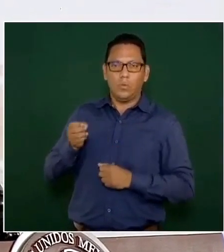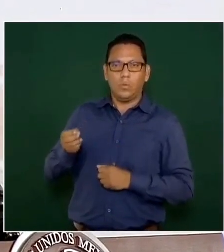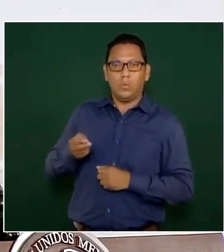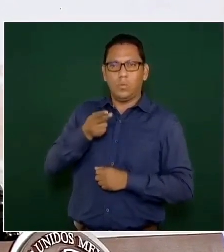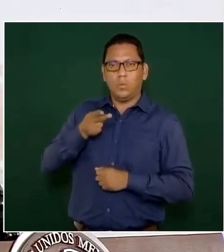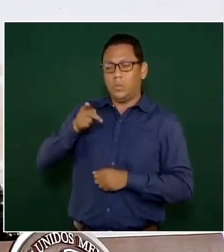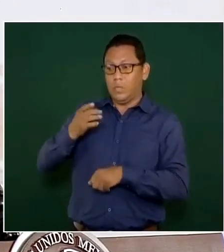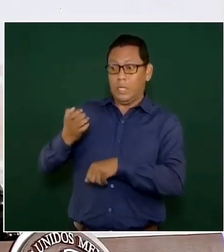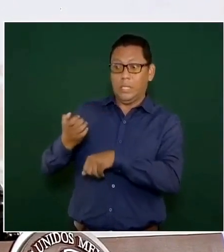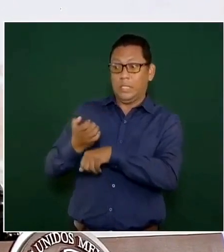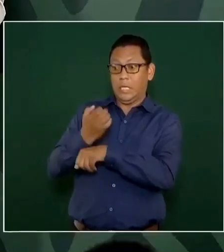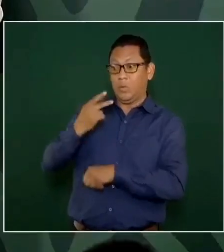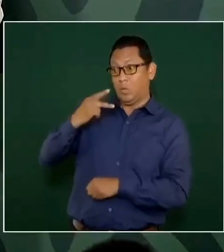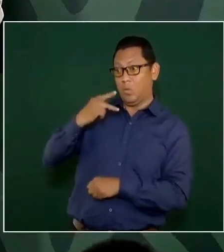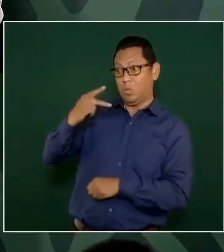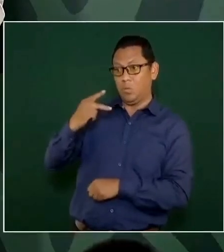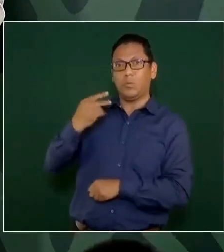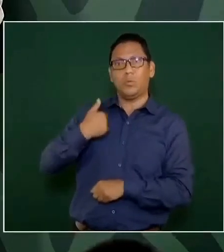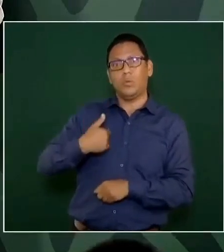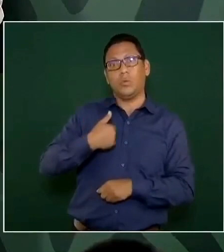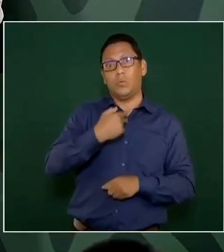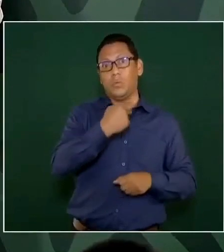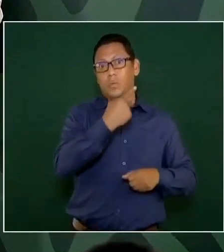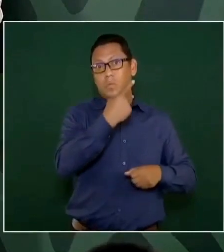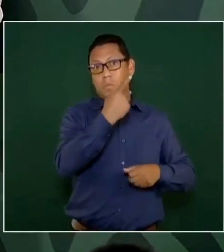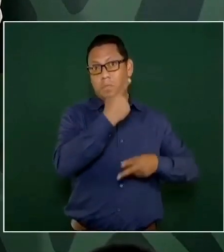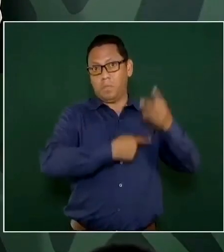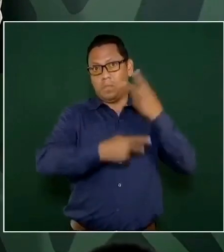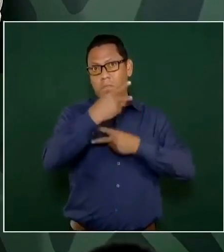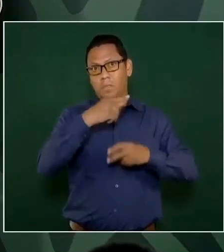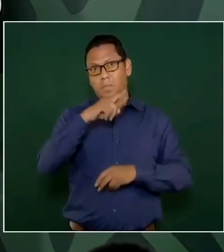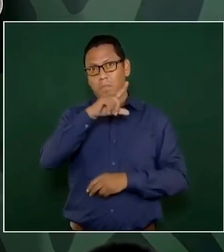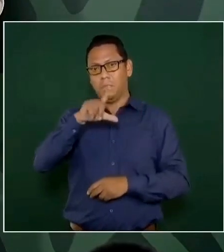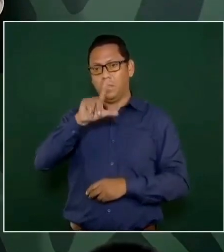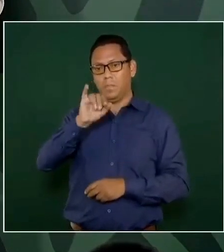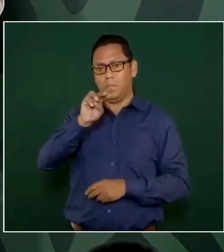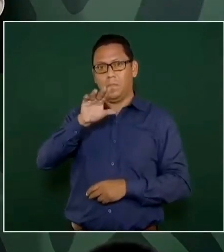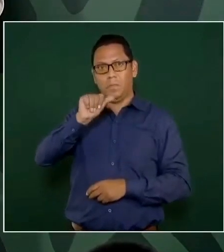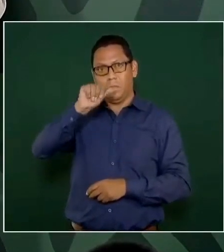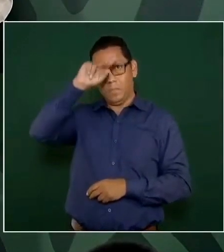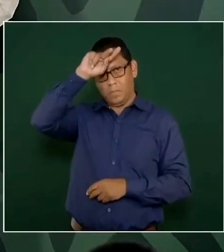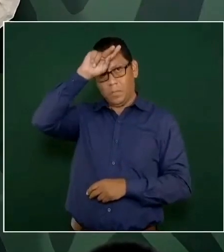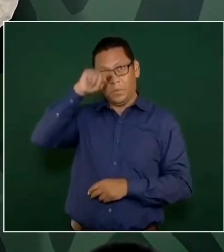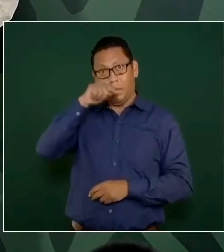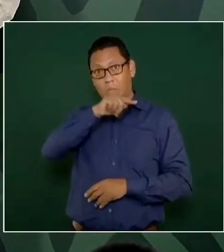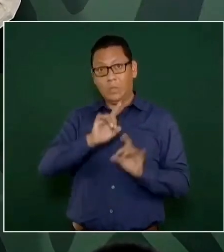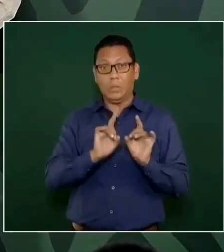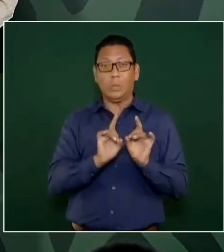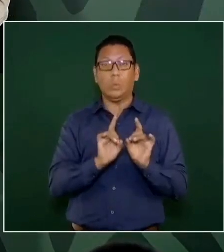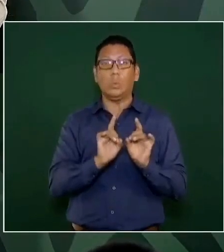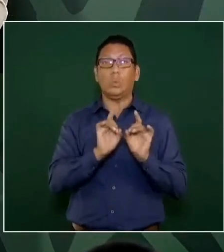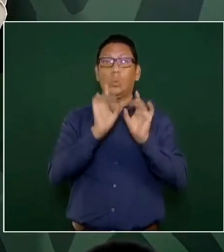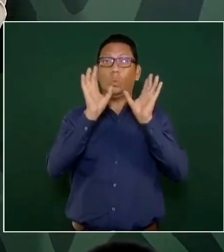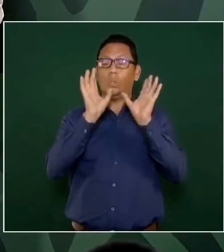estado natal, tras mi retorno de Lima, Perú, luego de que fuera declarado persona non grata